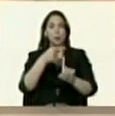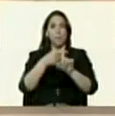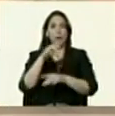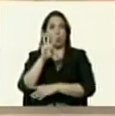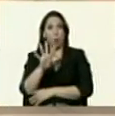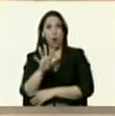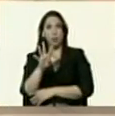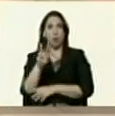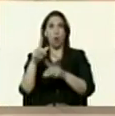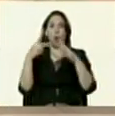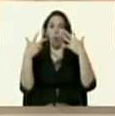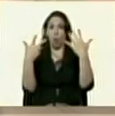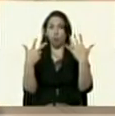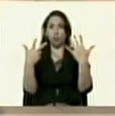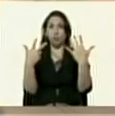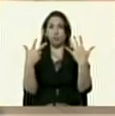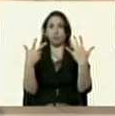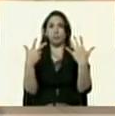4 más 4, 8.